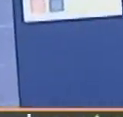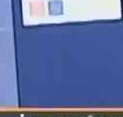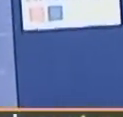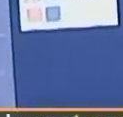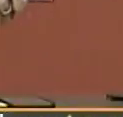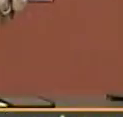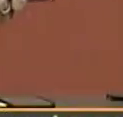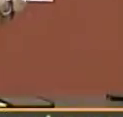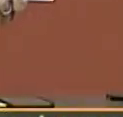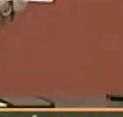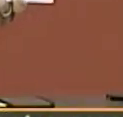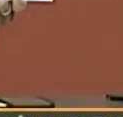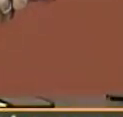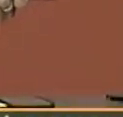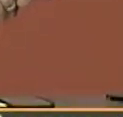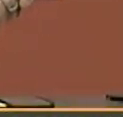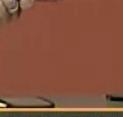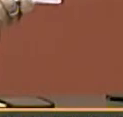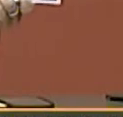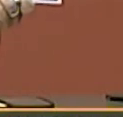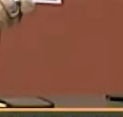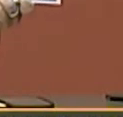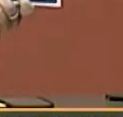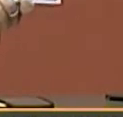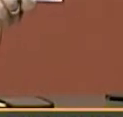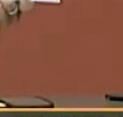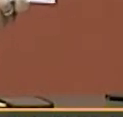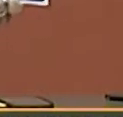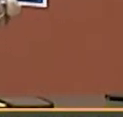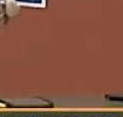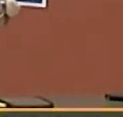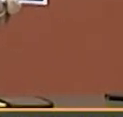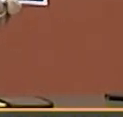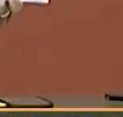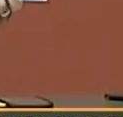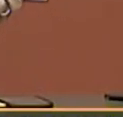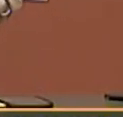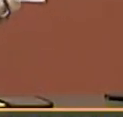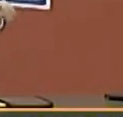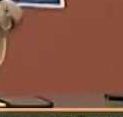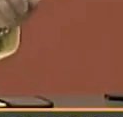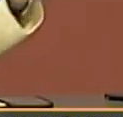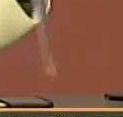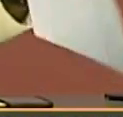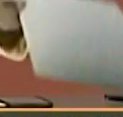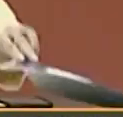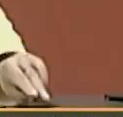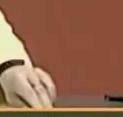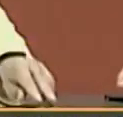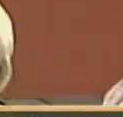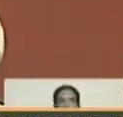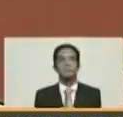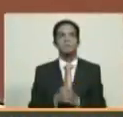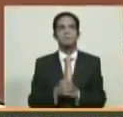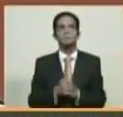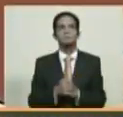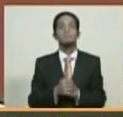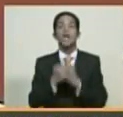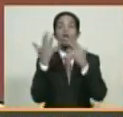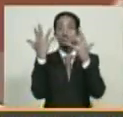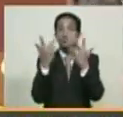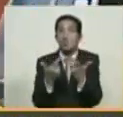lo que tiene que ver con sus emigrantes, es decir, quienes salen de Venezuela hacia otros países. Los